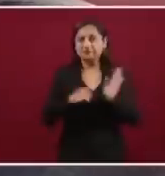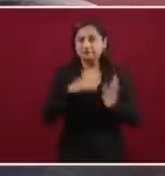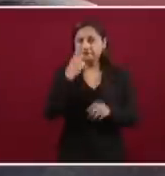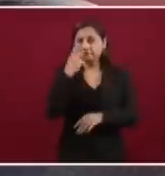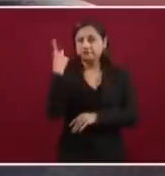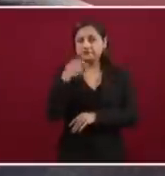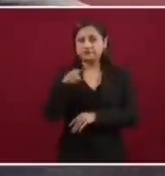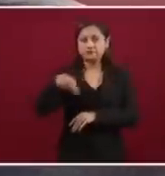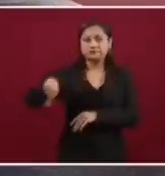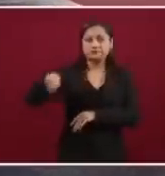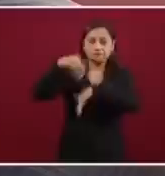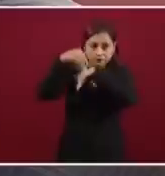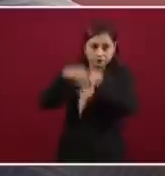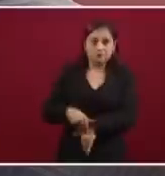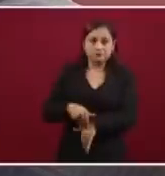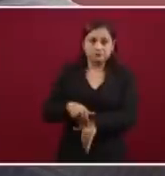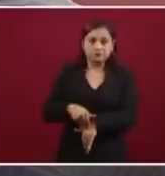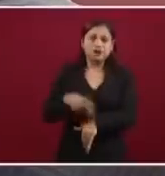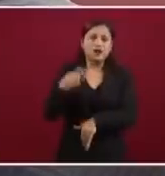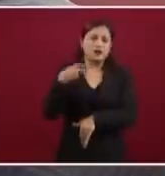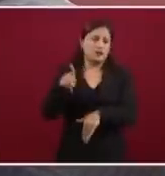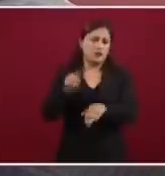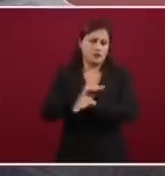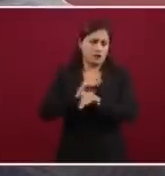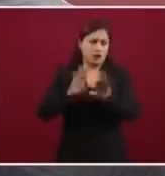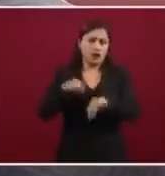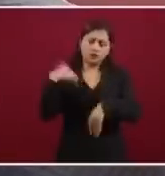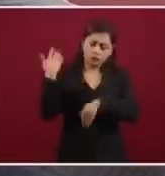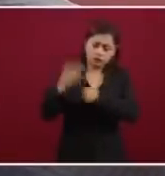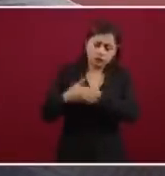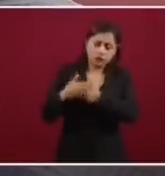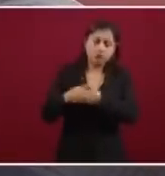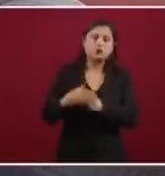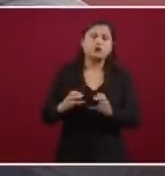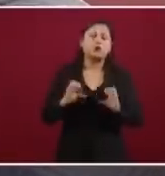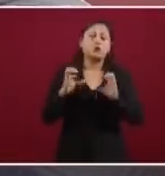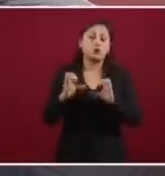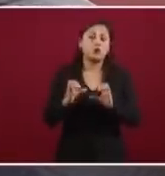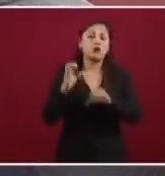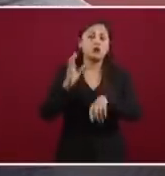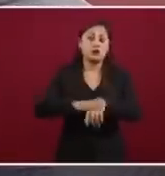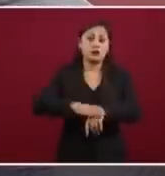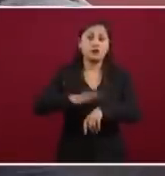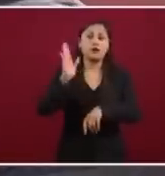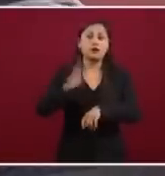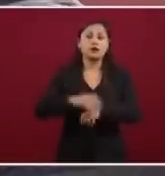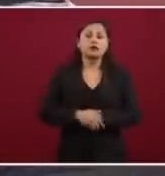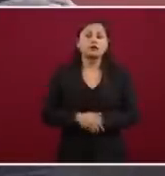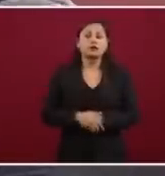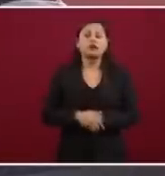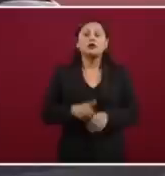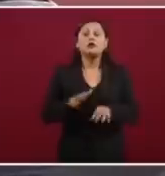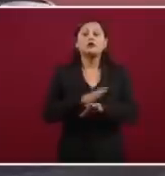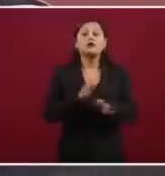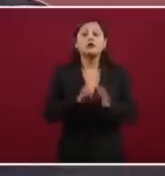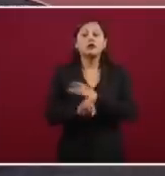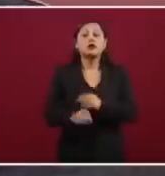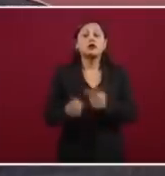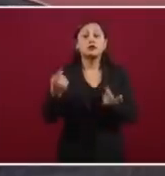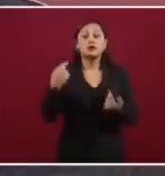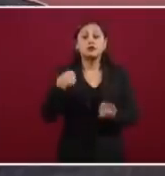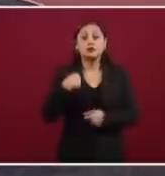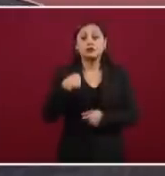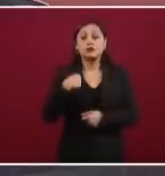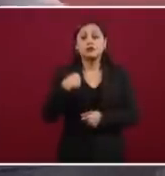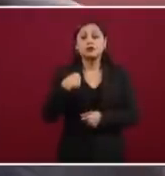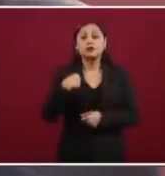se va a actuar con más cuidado. Me refiero a los encargados de llevar a cabo